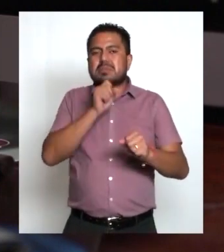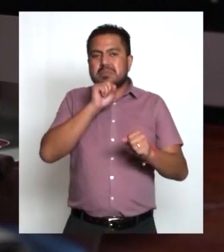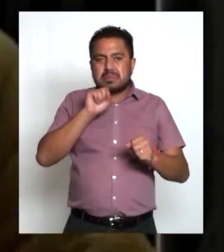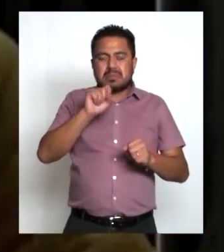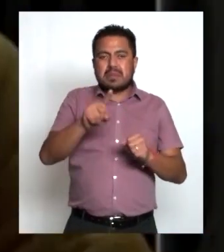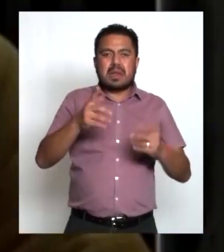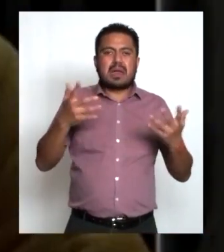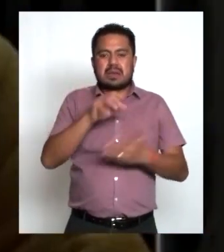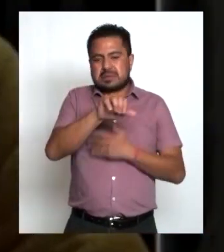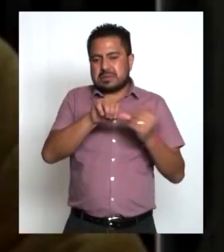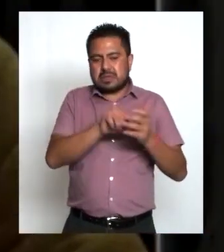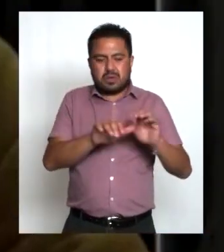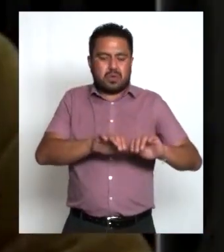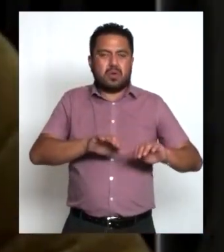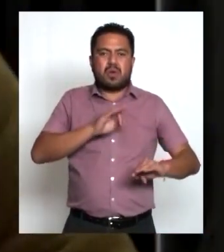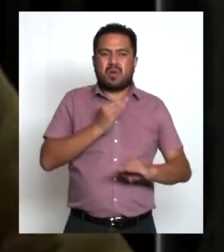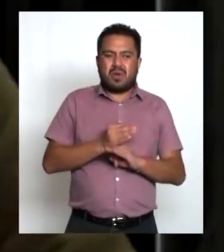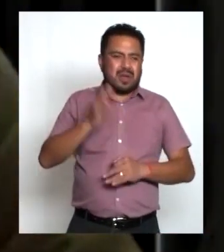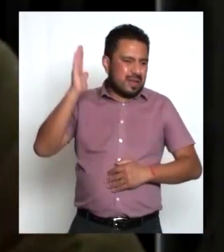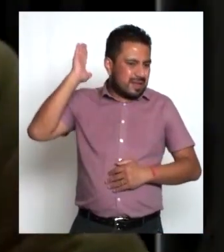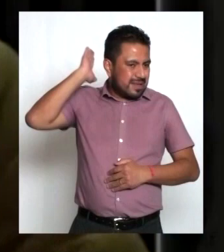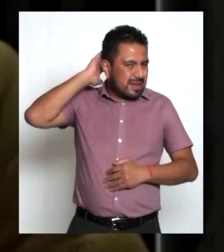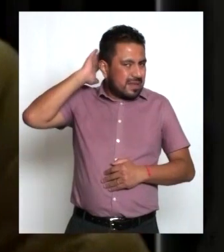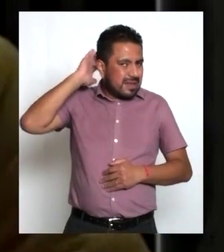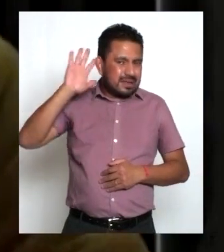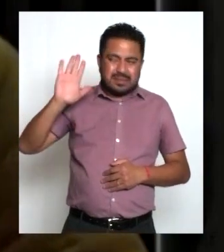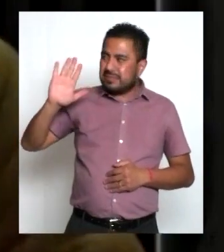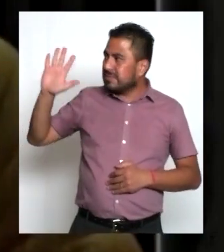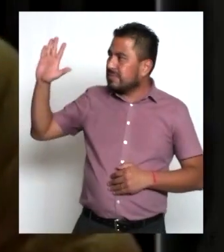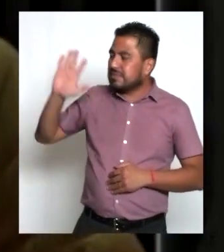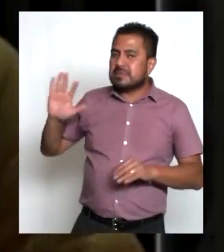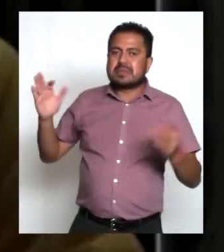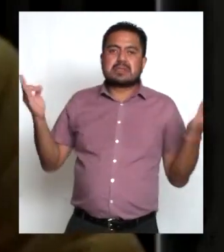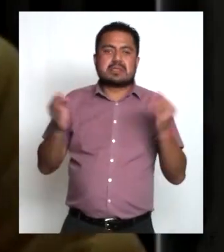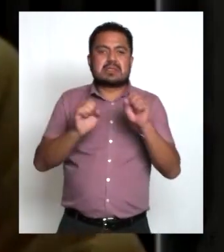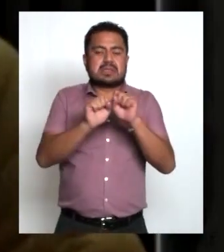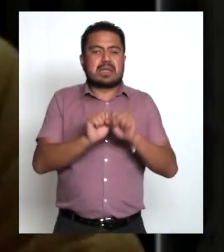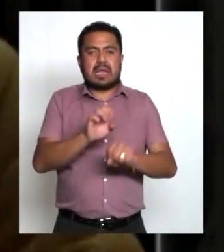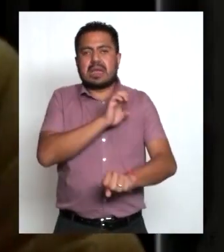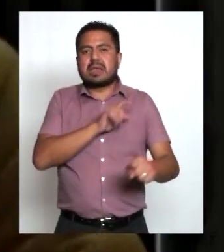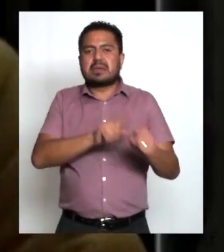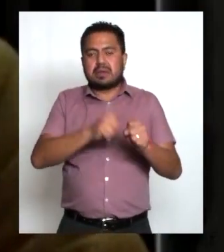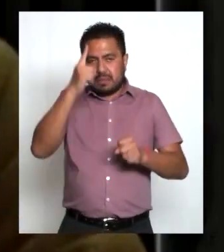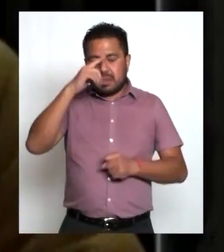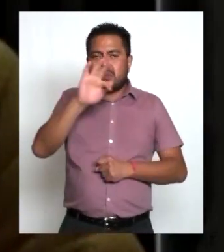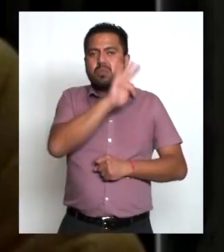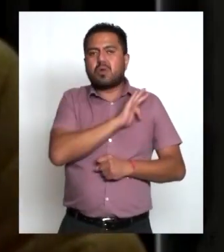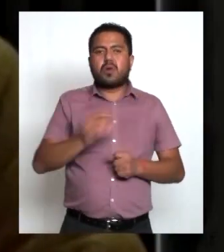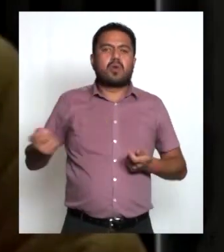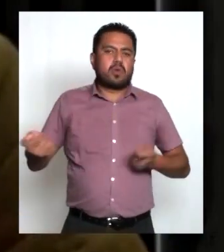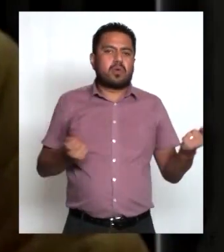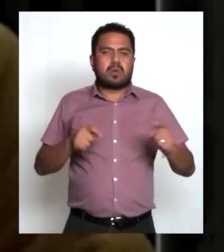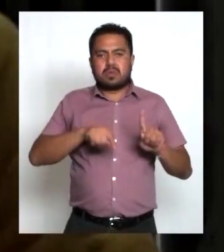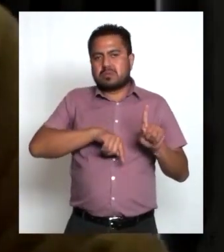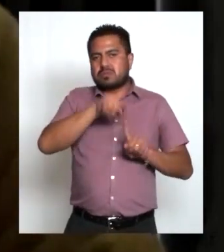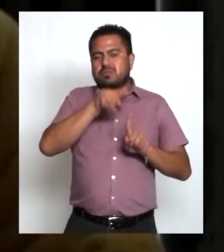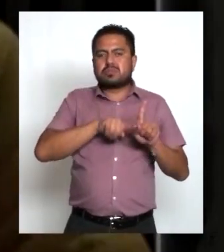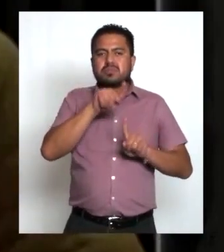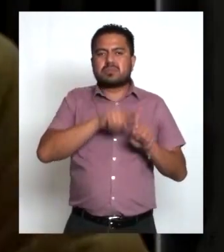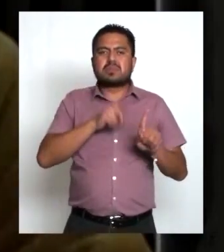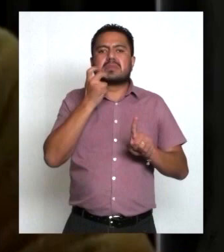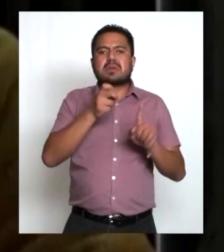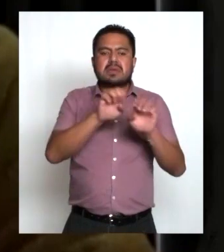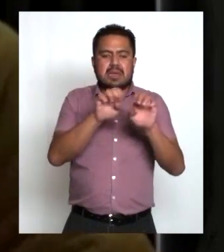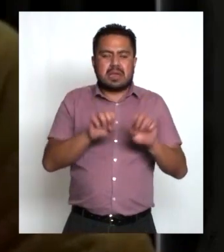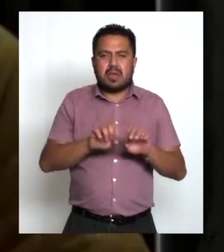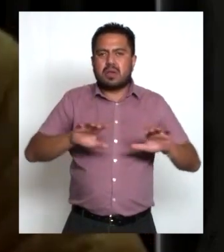disipadores, incluso a centros de cómputo como el que tengo acá atrás, tiene un sistema de enfriamiento especial para poder controlar la